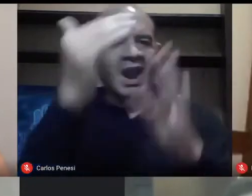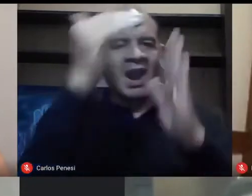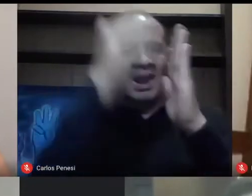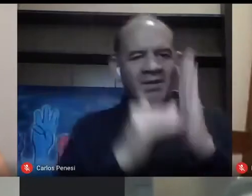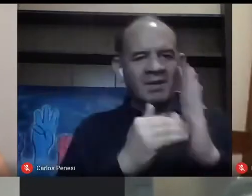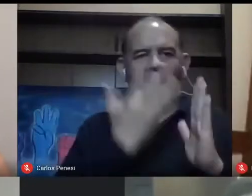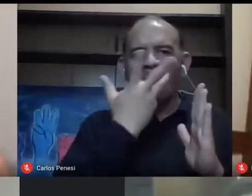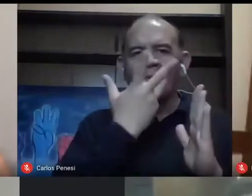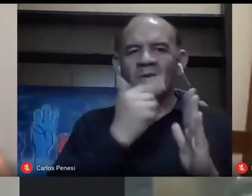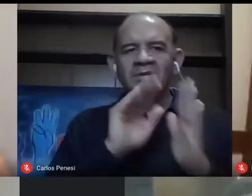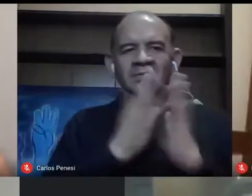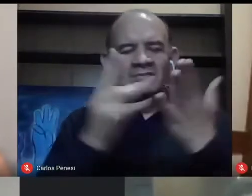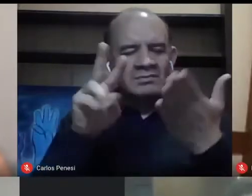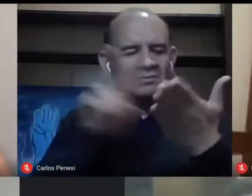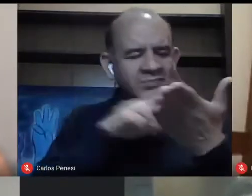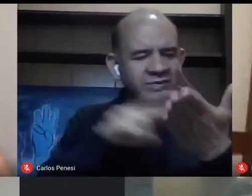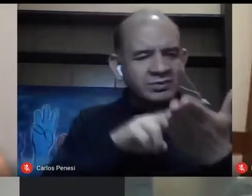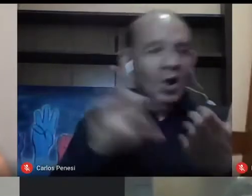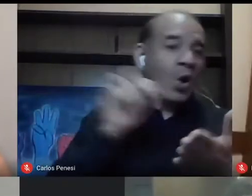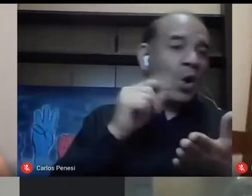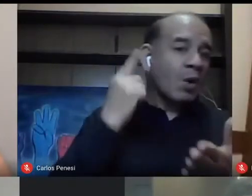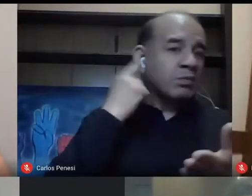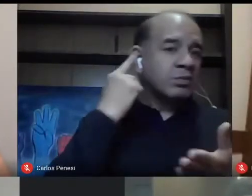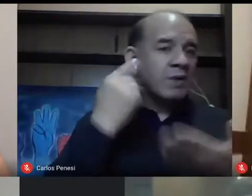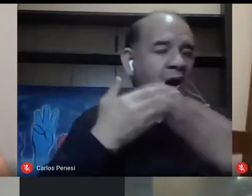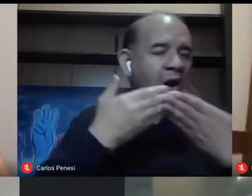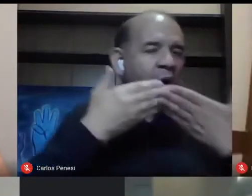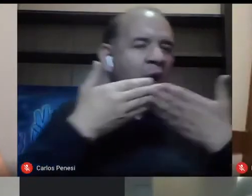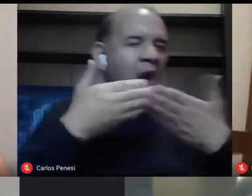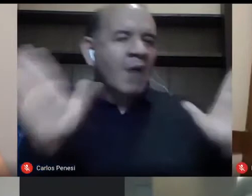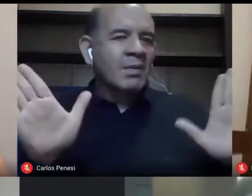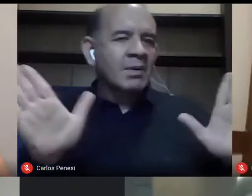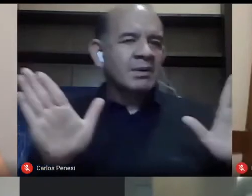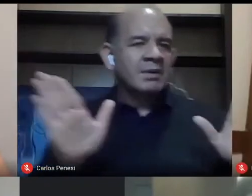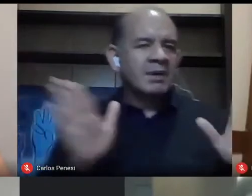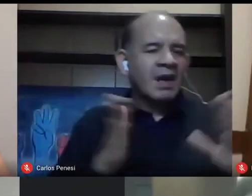esta sería una barrera que se abre, que nos permite el acceso a la